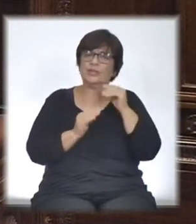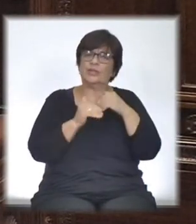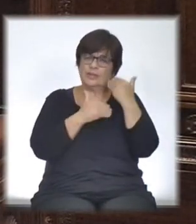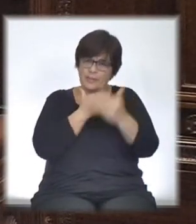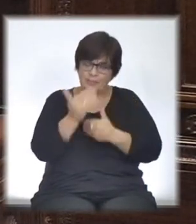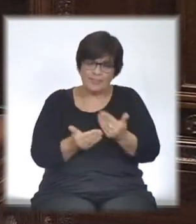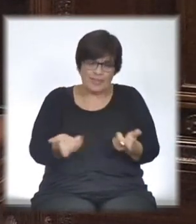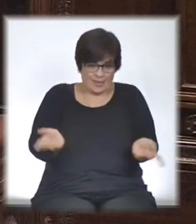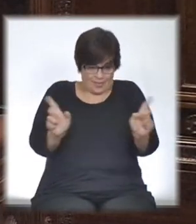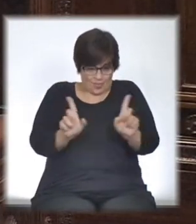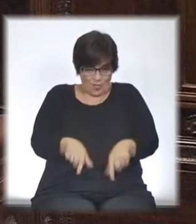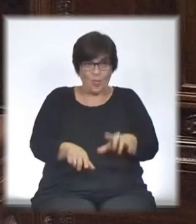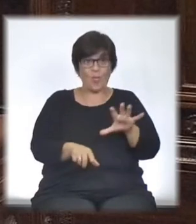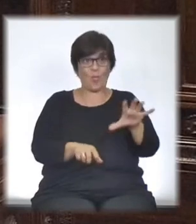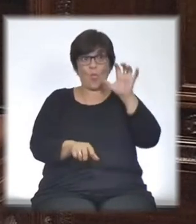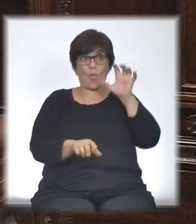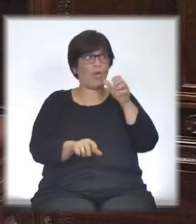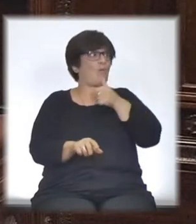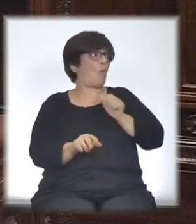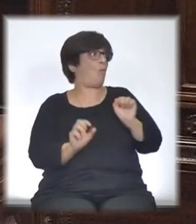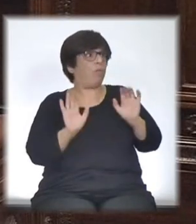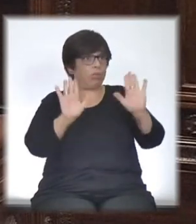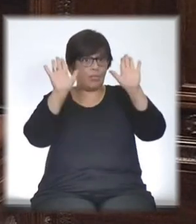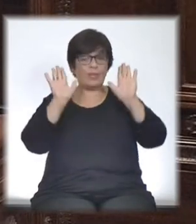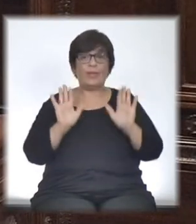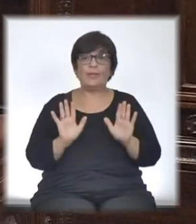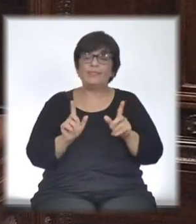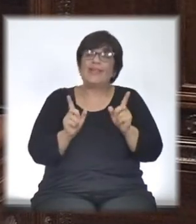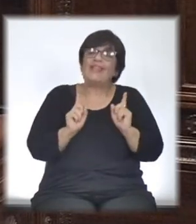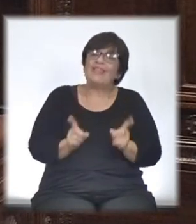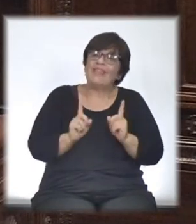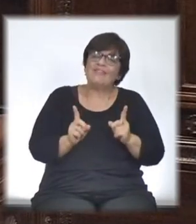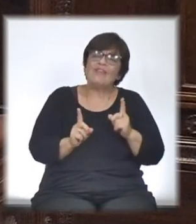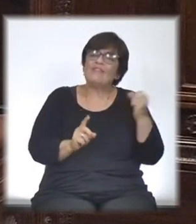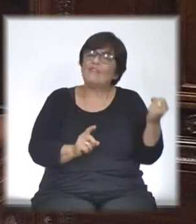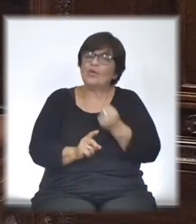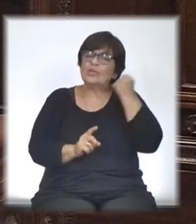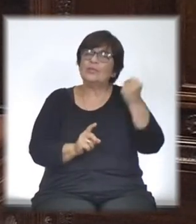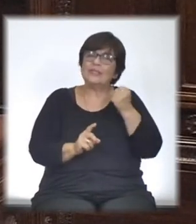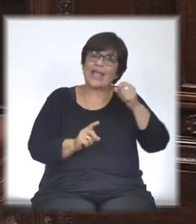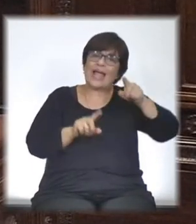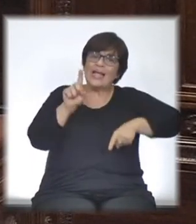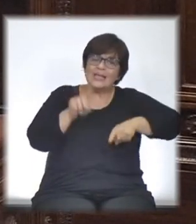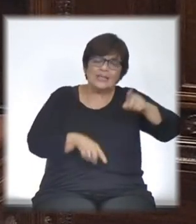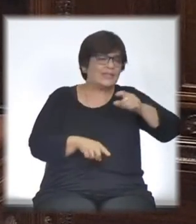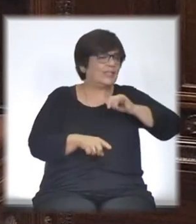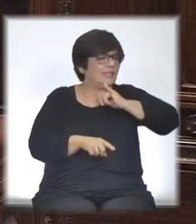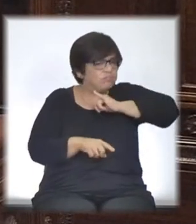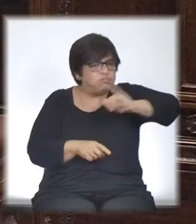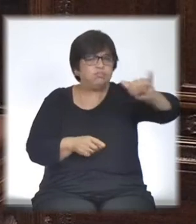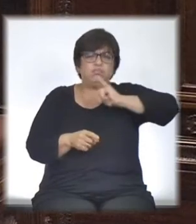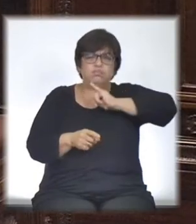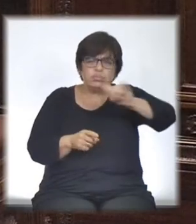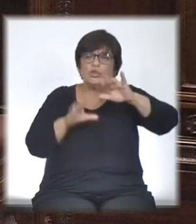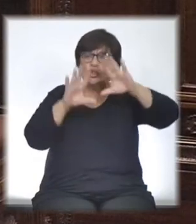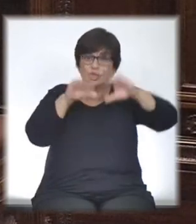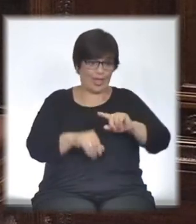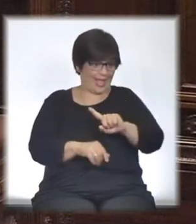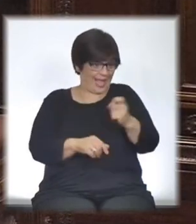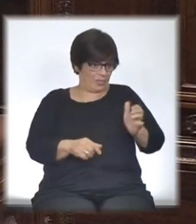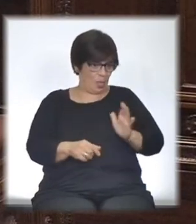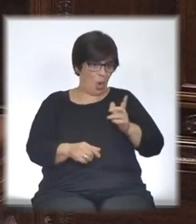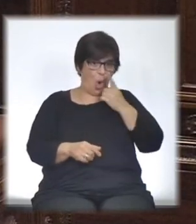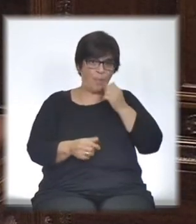en la reconstrucción de la memoria histórica. Es imprescindible que se tramiten las denuncias realizadas por expresas y